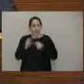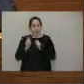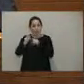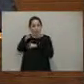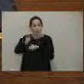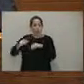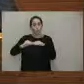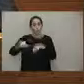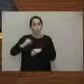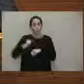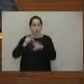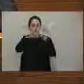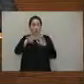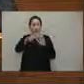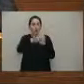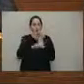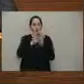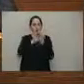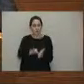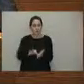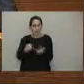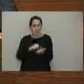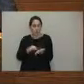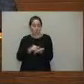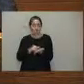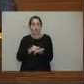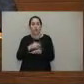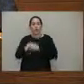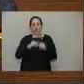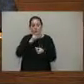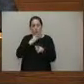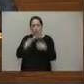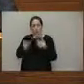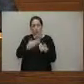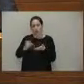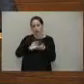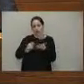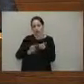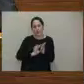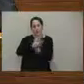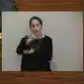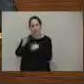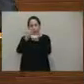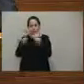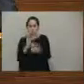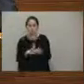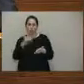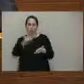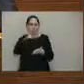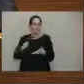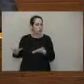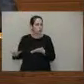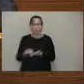ERA en relación a las condiciones del servicio que tengan contratado se haga por escrito, en un formato accesible y comprensible para todos